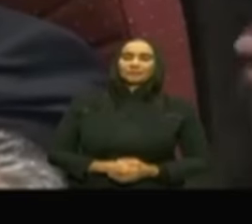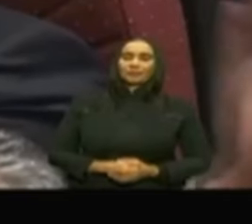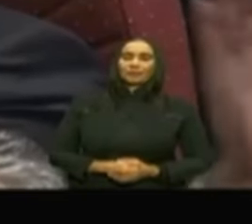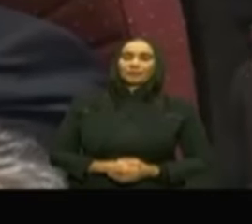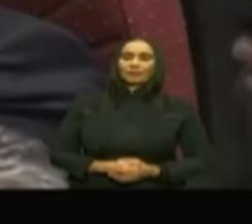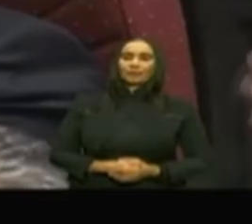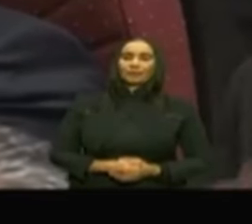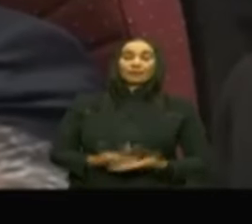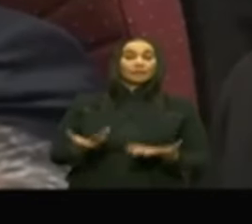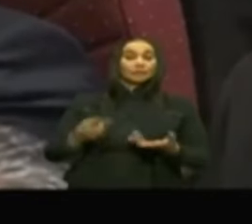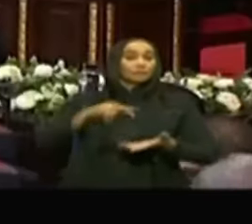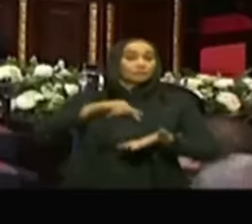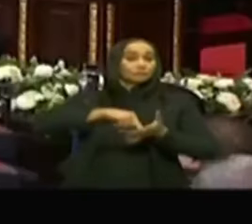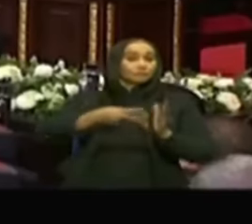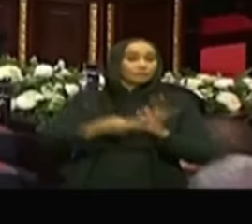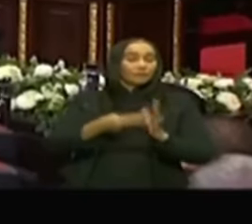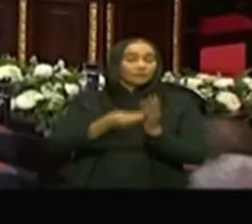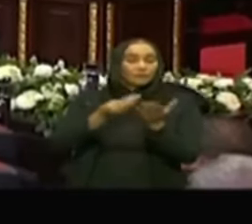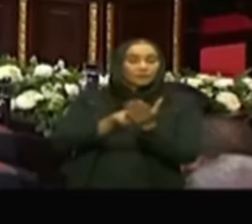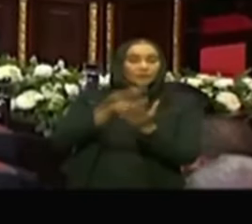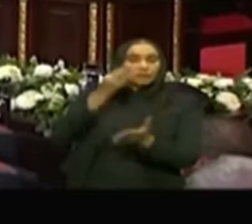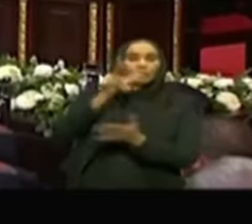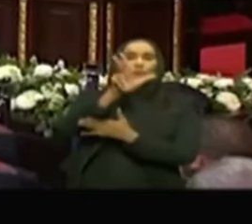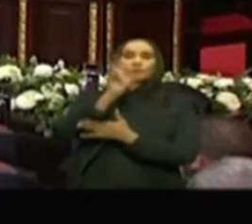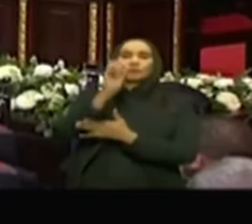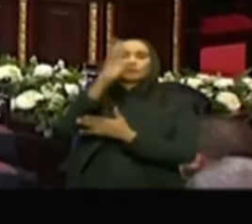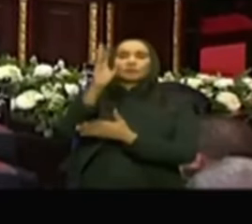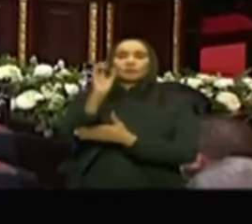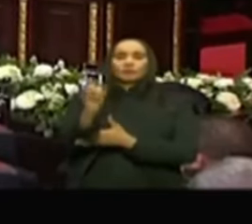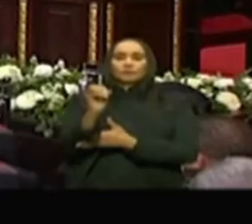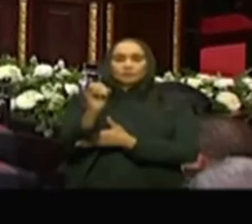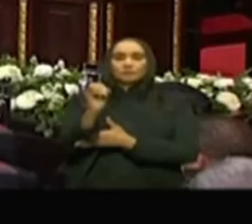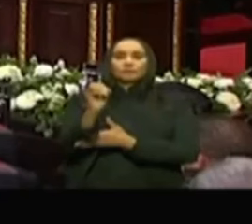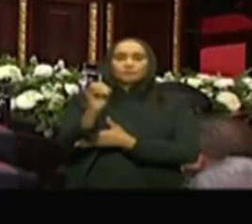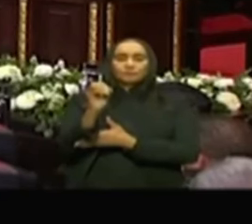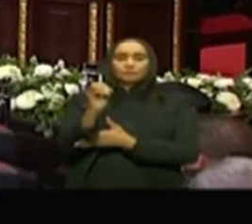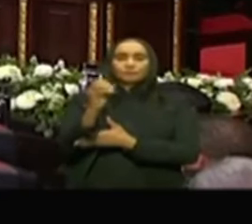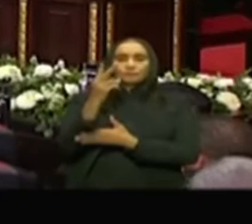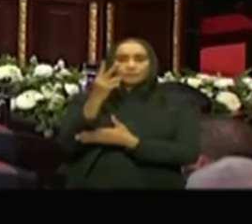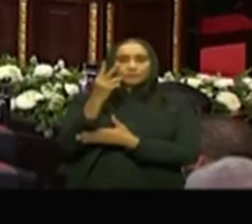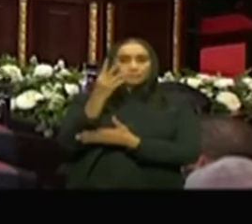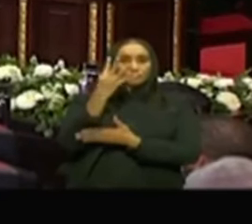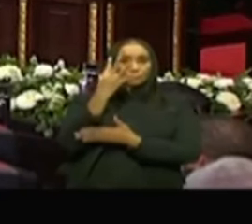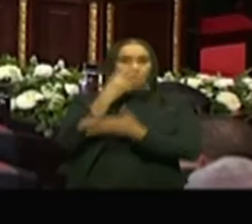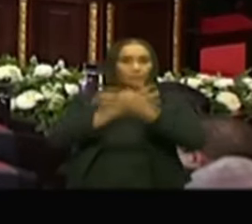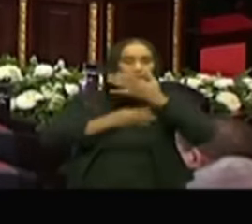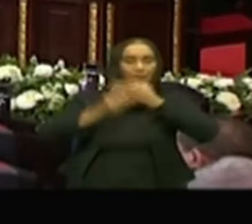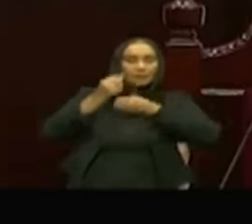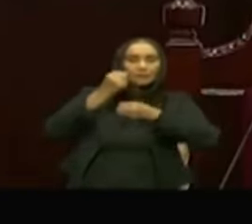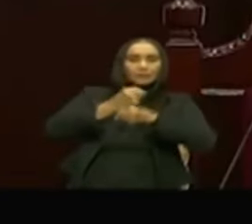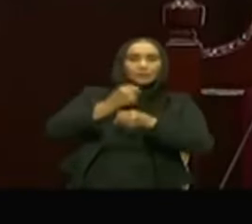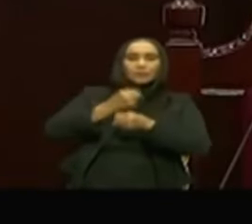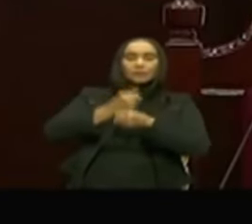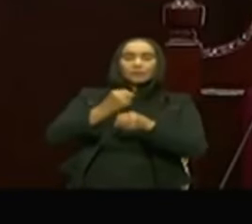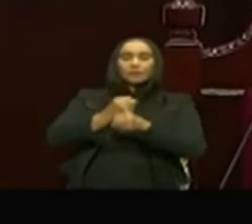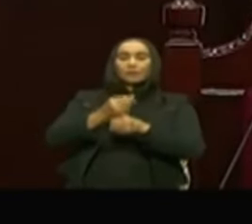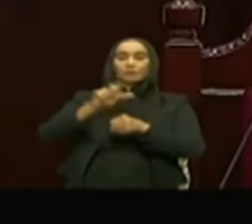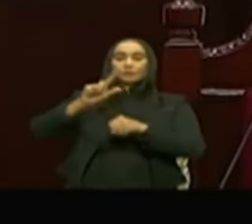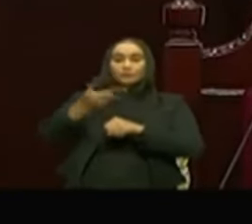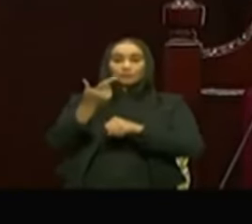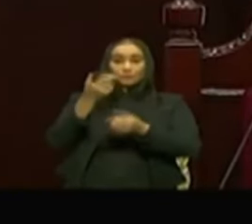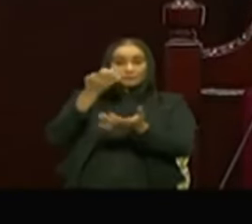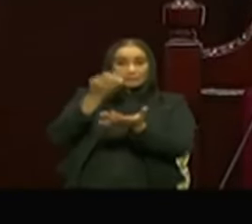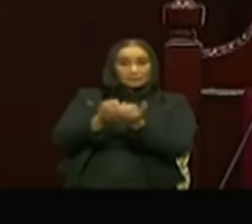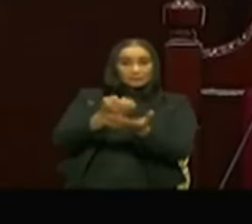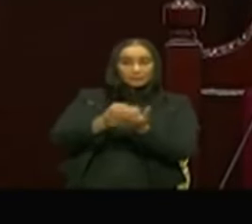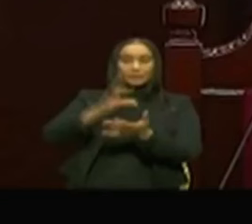Lo que supone un incremento del 30%. Durante estos años hemos pasado a ser la séptima economía